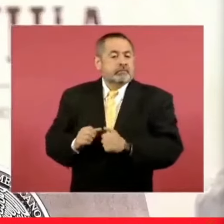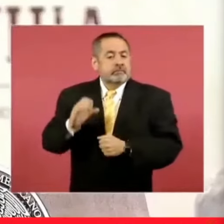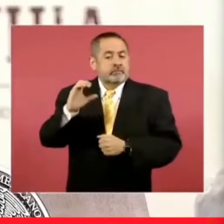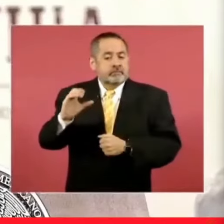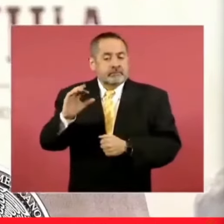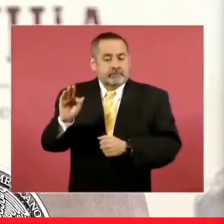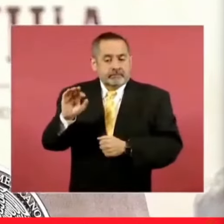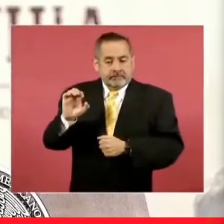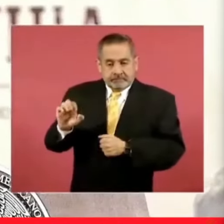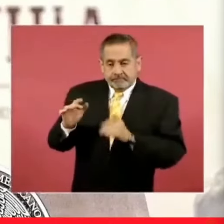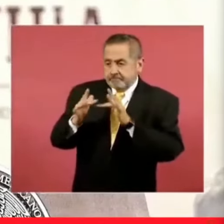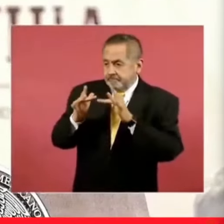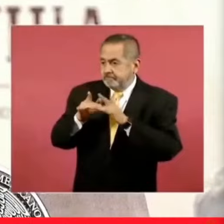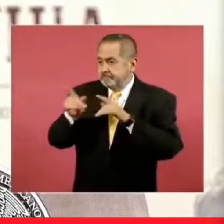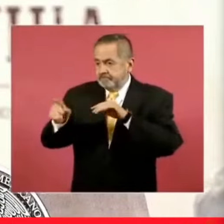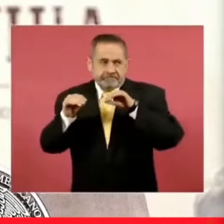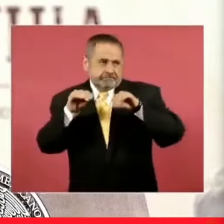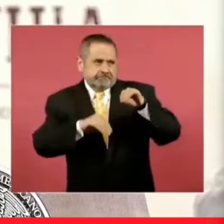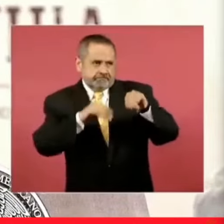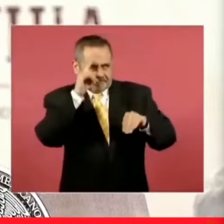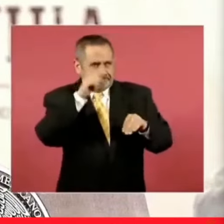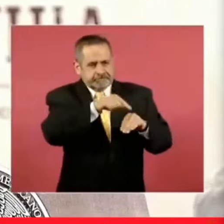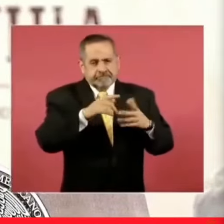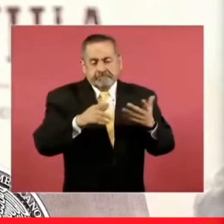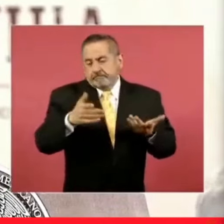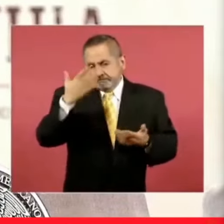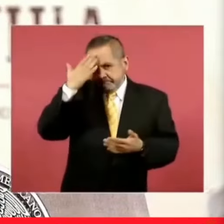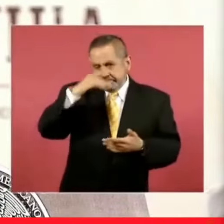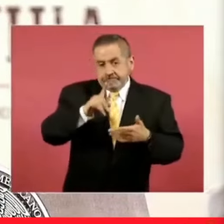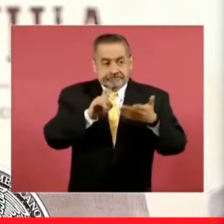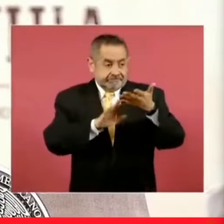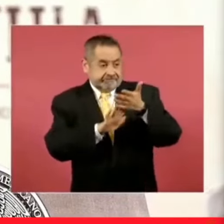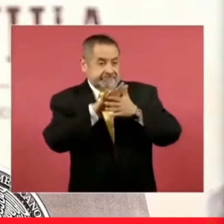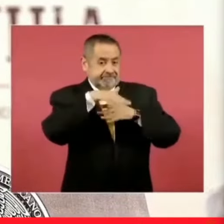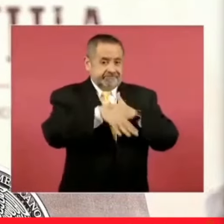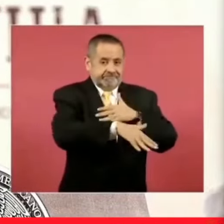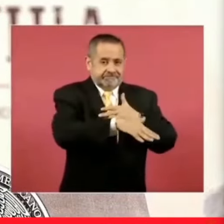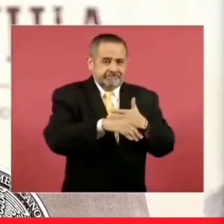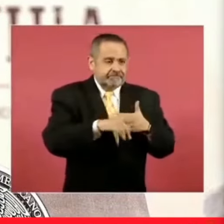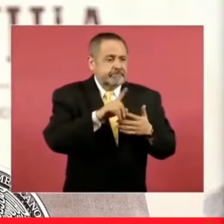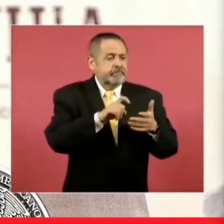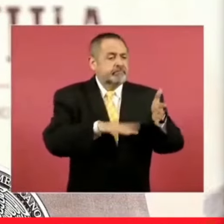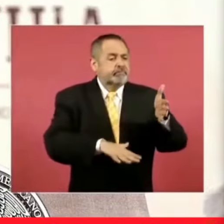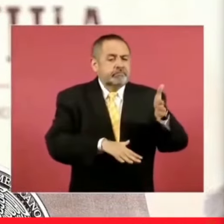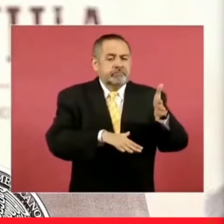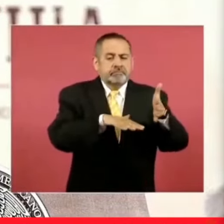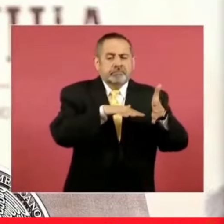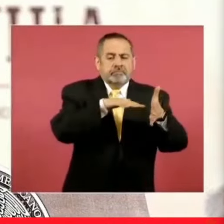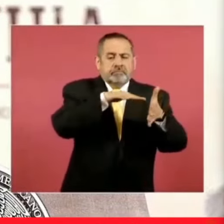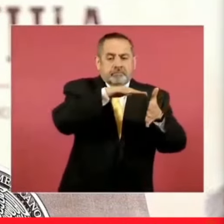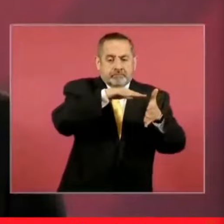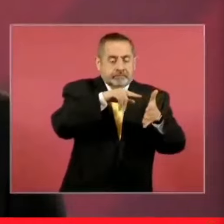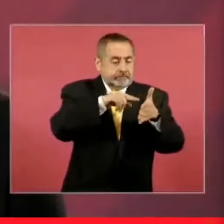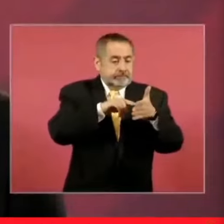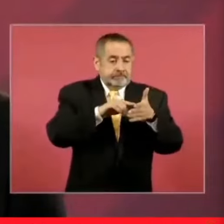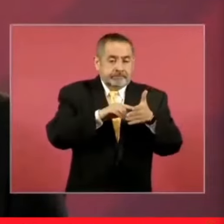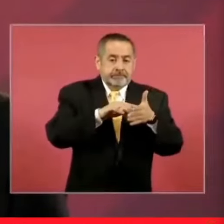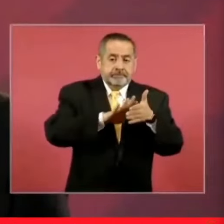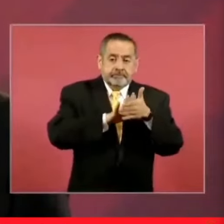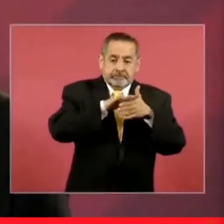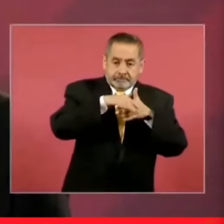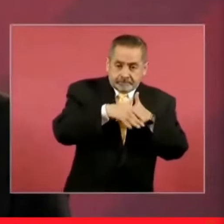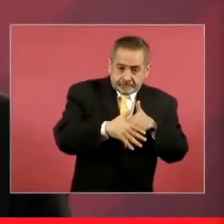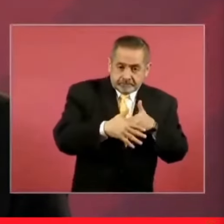en la interfase, ya que la presa Santa María, que es una presa de almacenamiento, proporcionará agua a